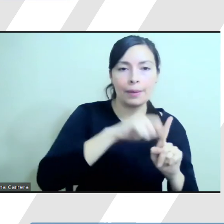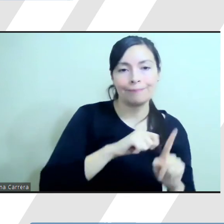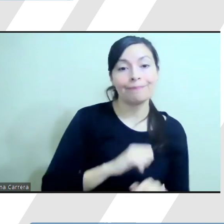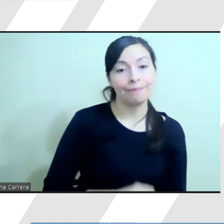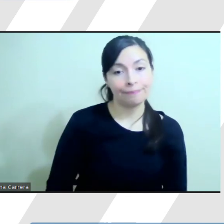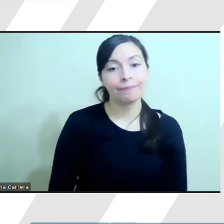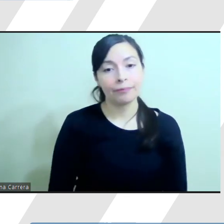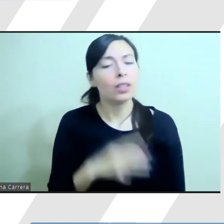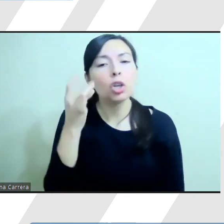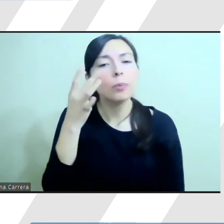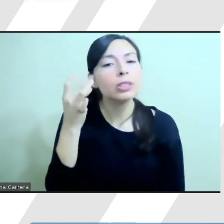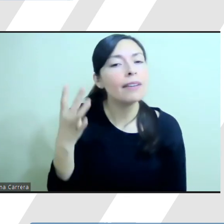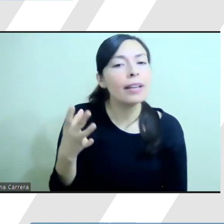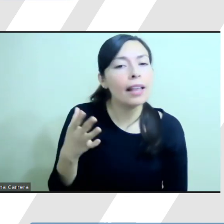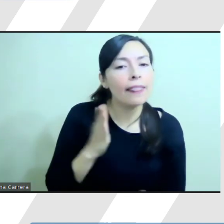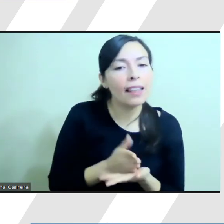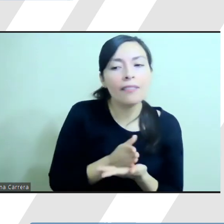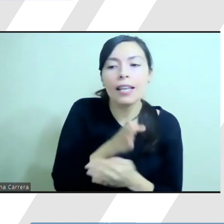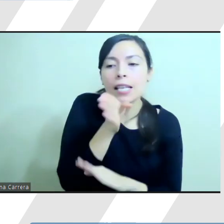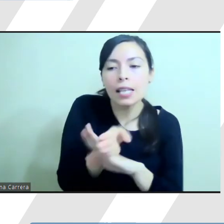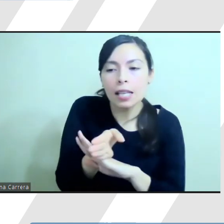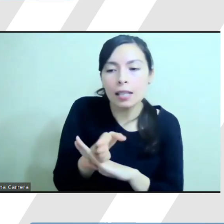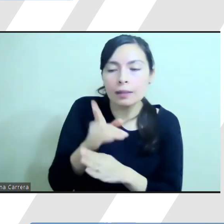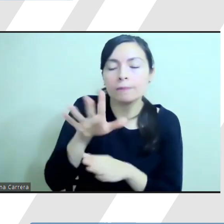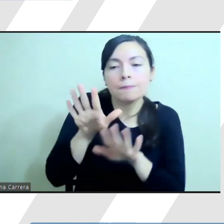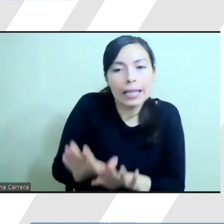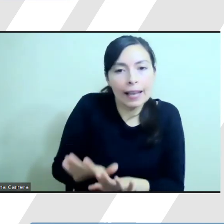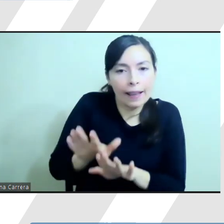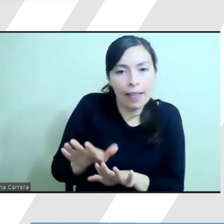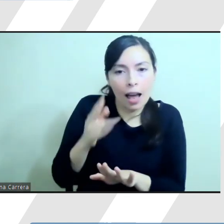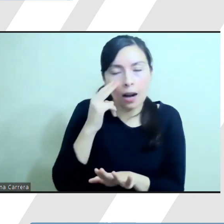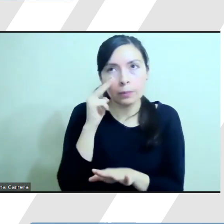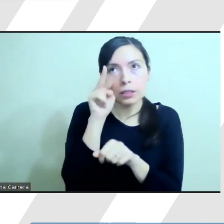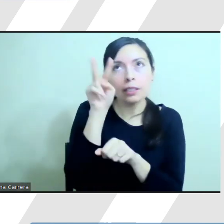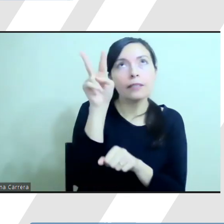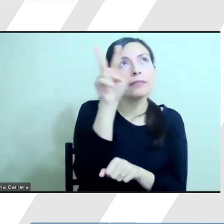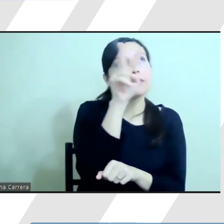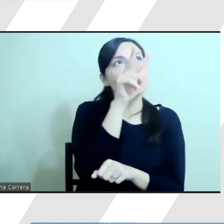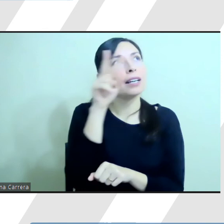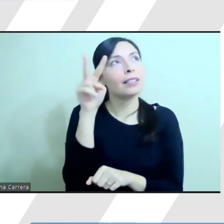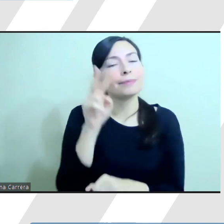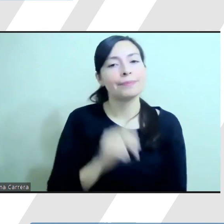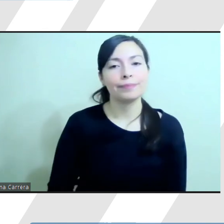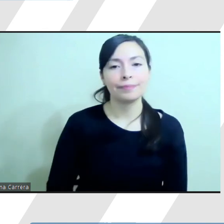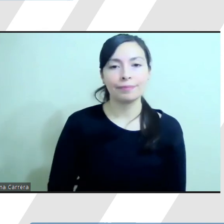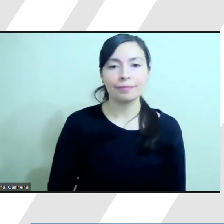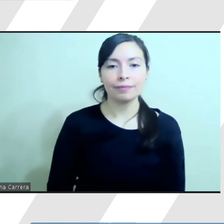eso si no te quedas mucho tiempo en el lugar? Eh, las